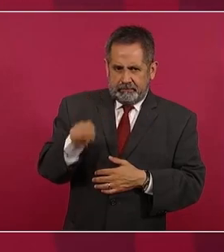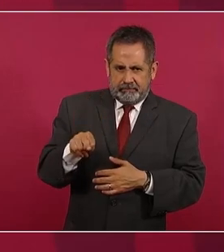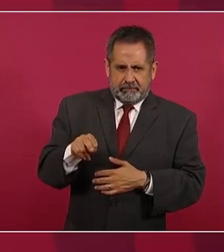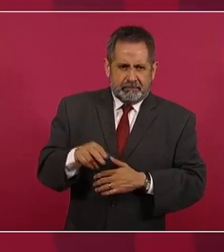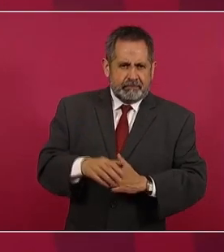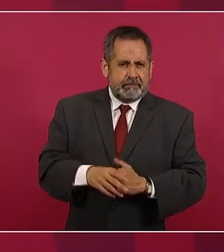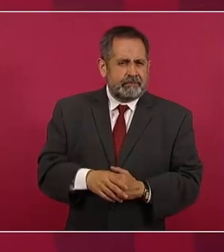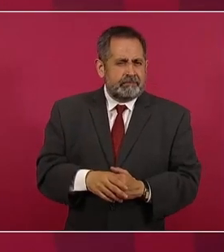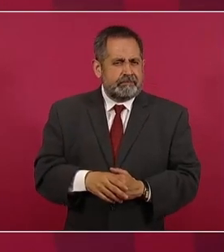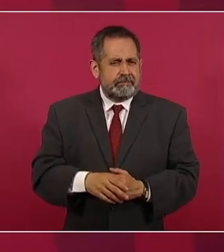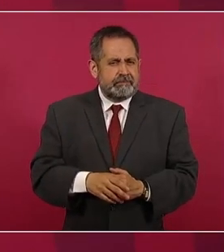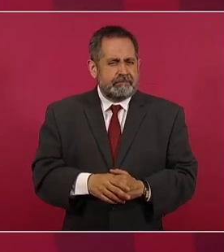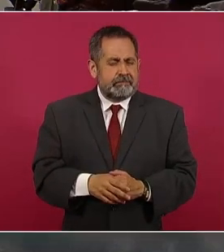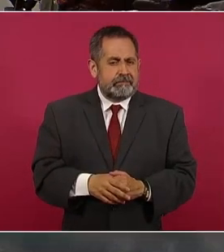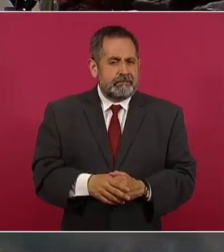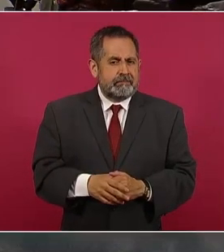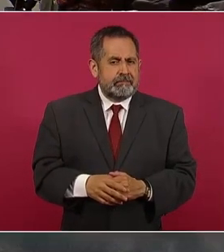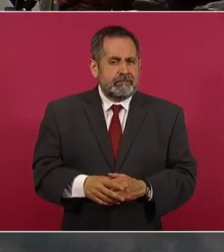Melenchón,